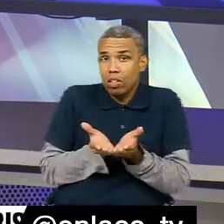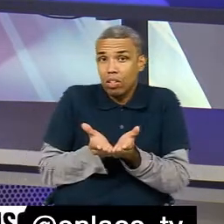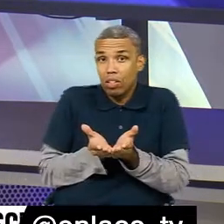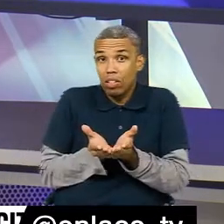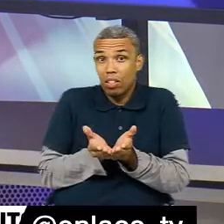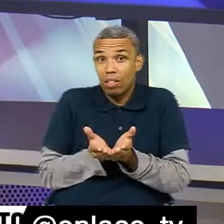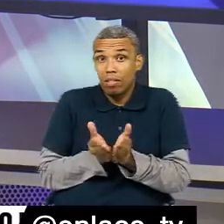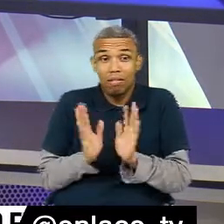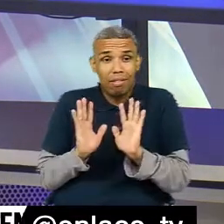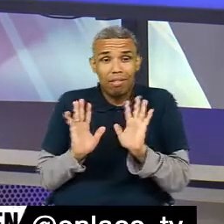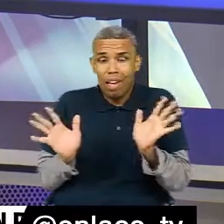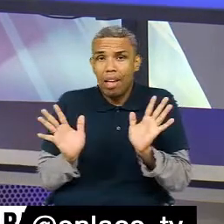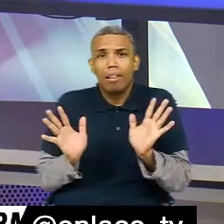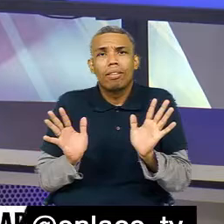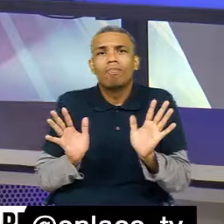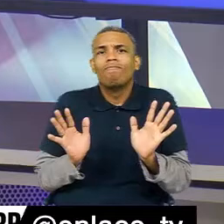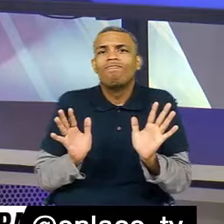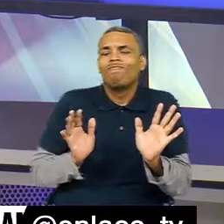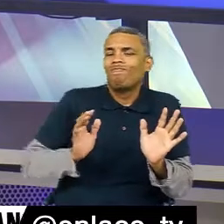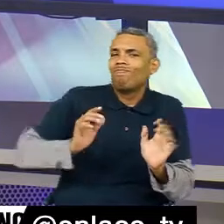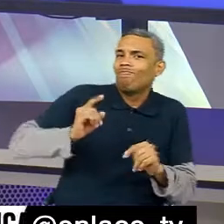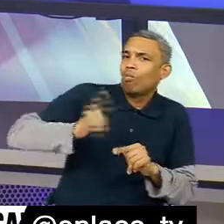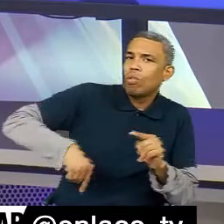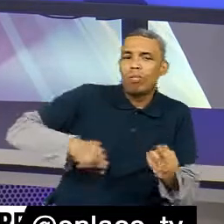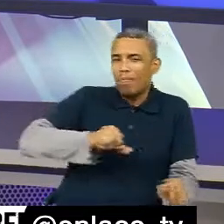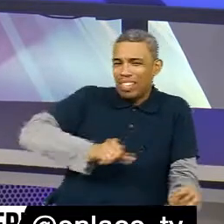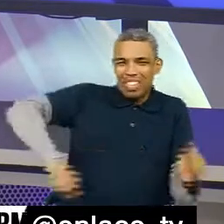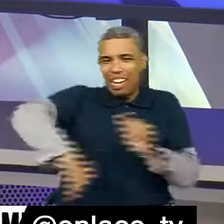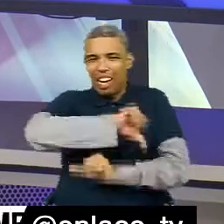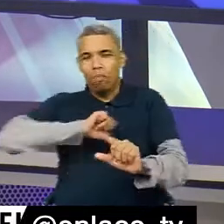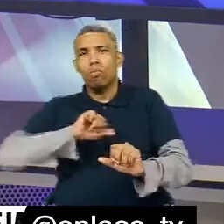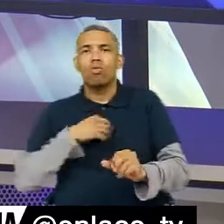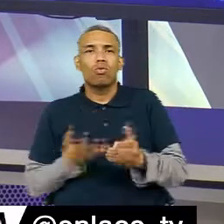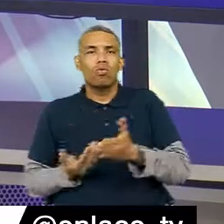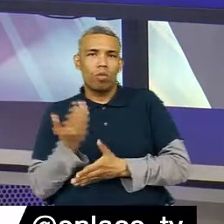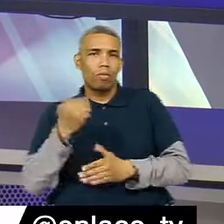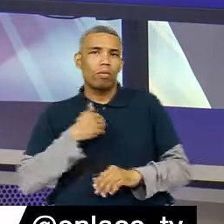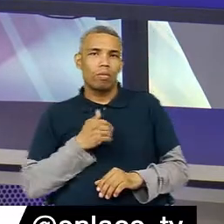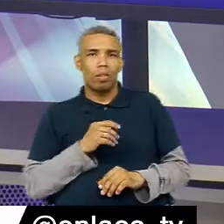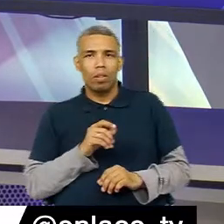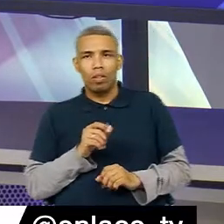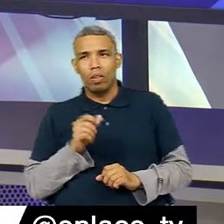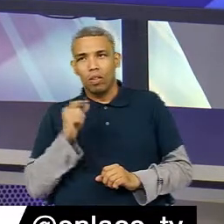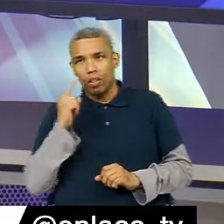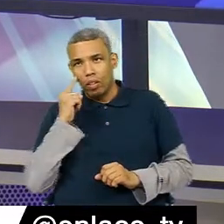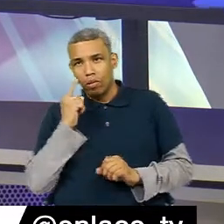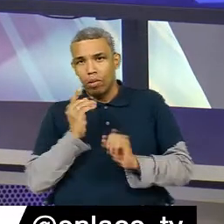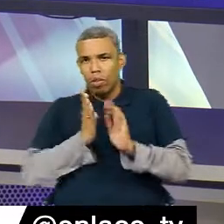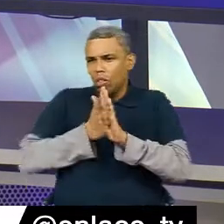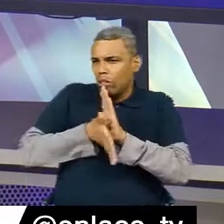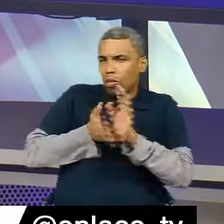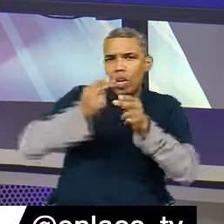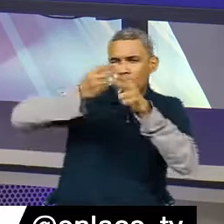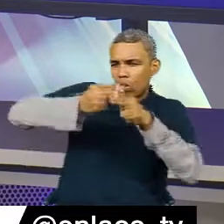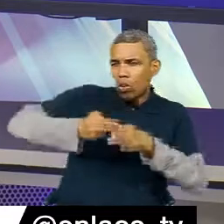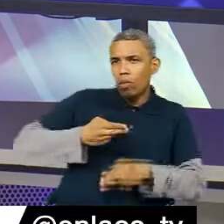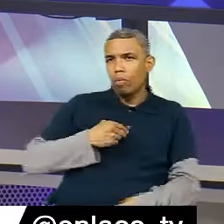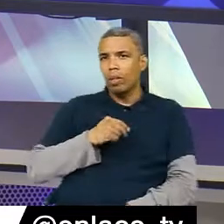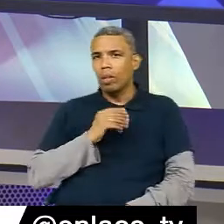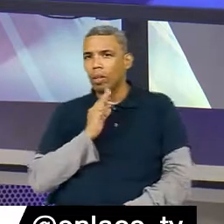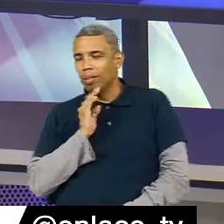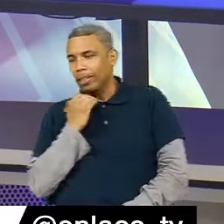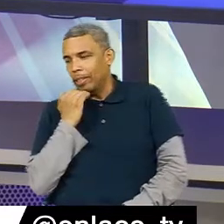Bueno, aquí menciona cuáles son las personas que van a quedar nombradas en los diferentes cargos. No dice específicamente, pero la noticia del momento